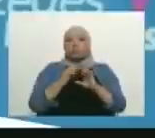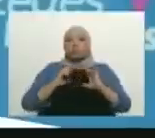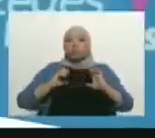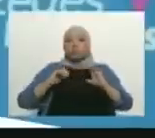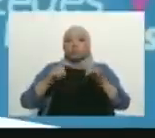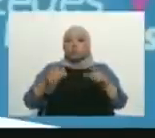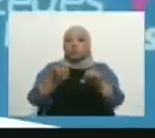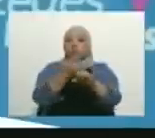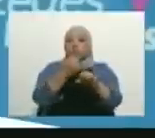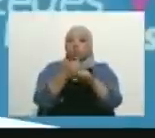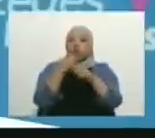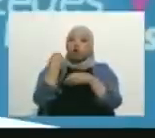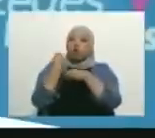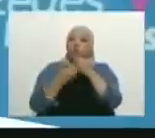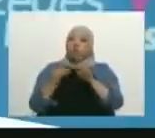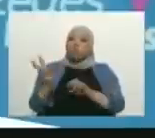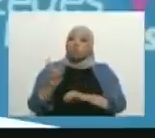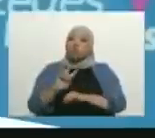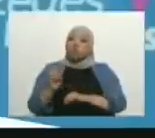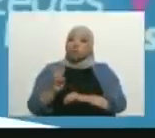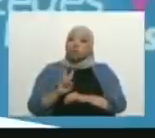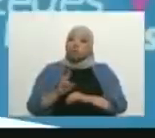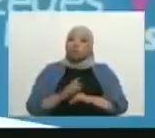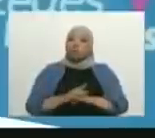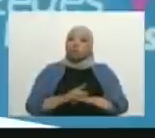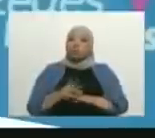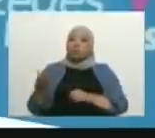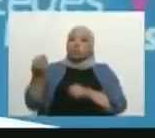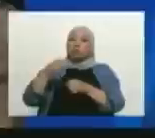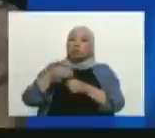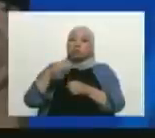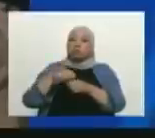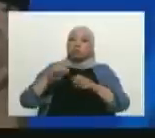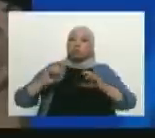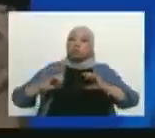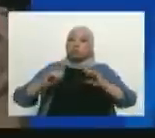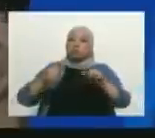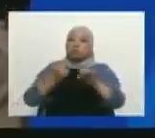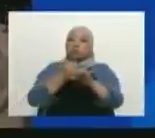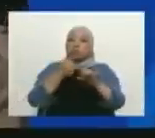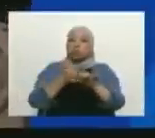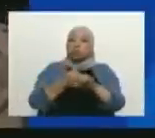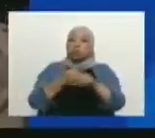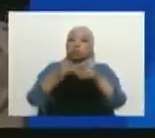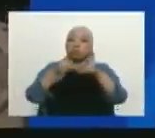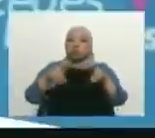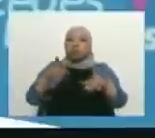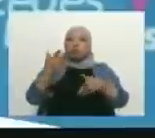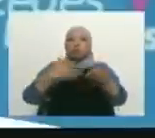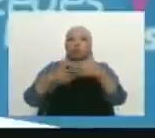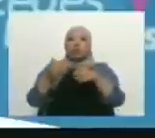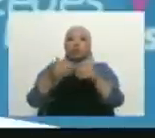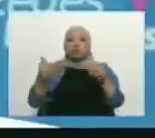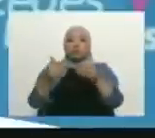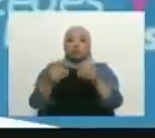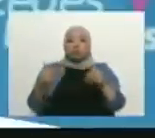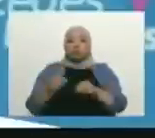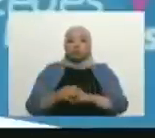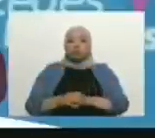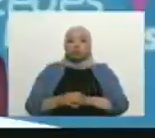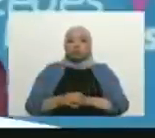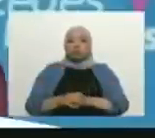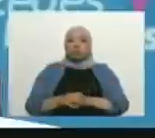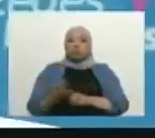iniciativas y ver cómo Venezuela va insertándose en la iniciativa de la desdolarización del mundo. Tenemos